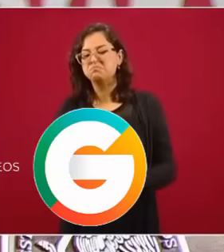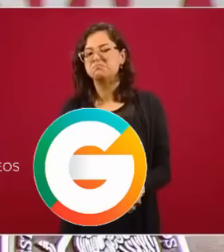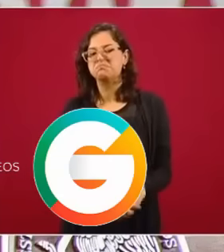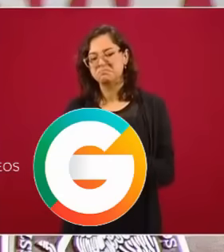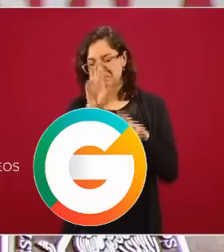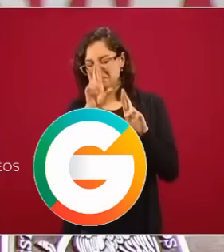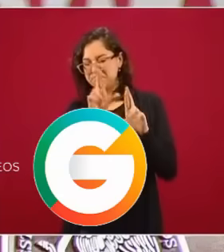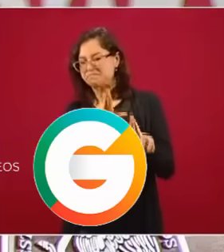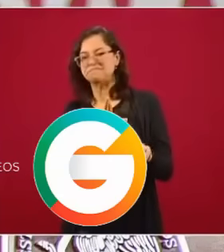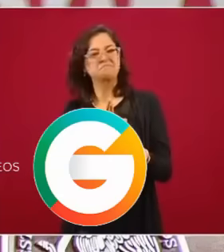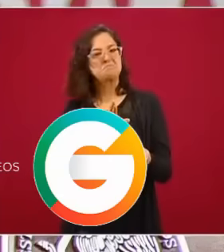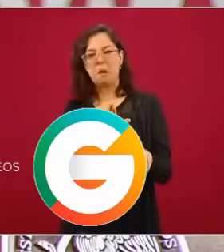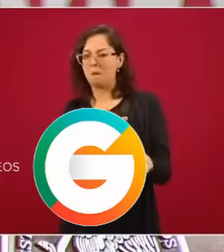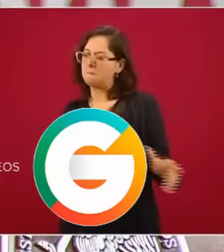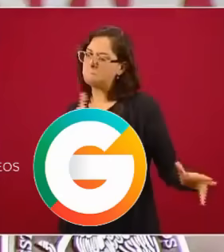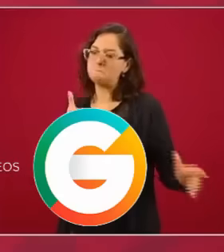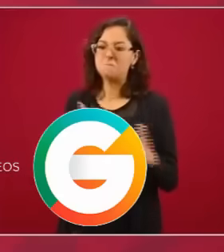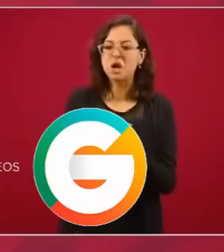¿Eso? No.